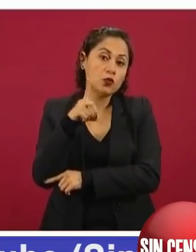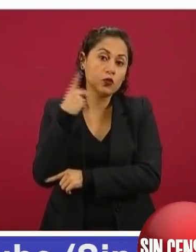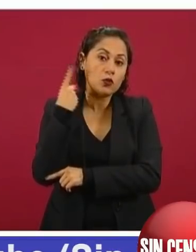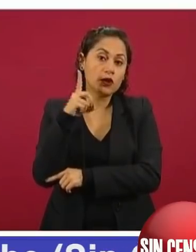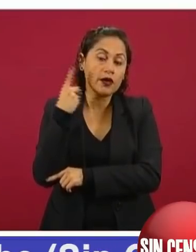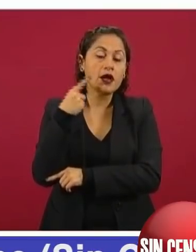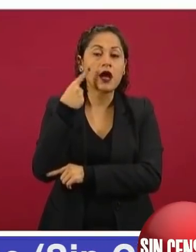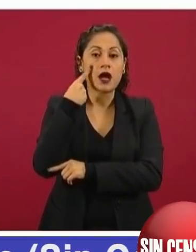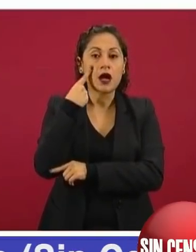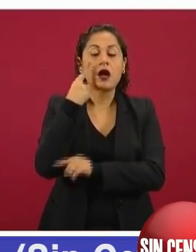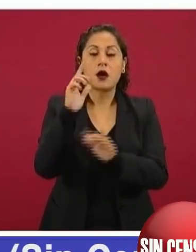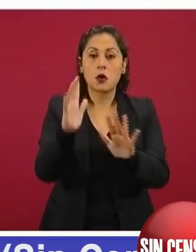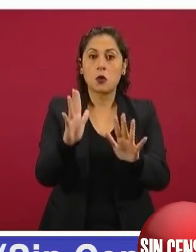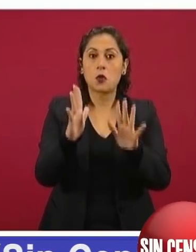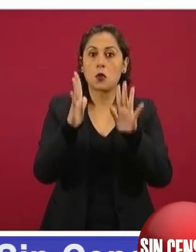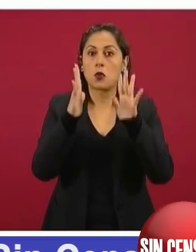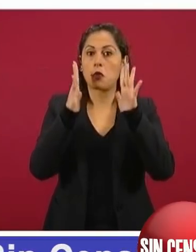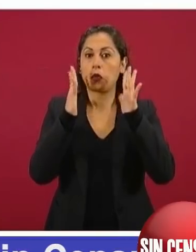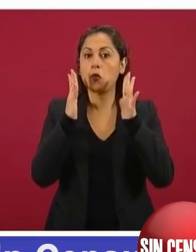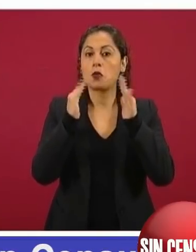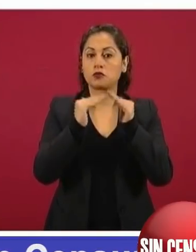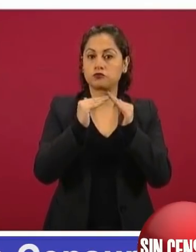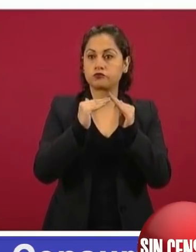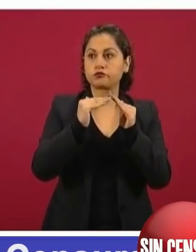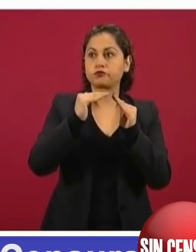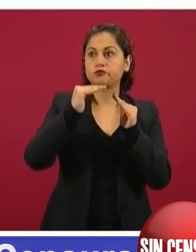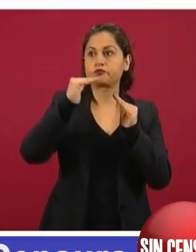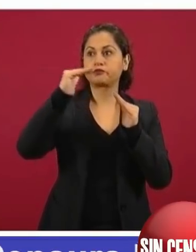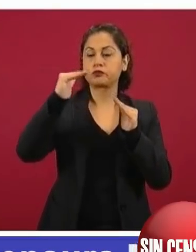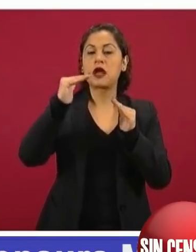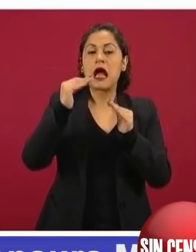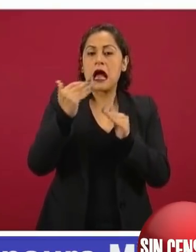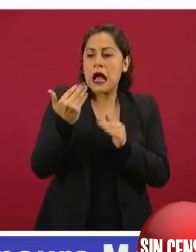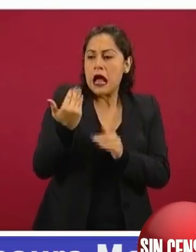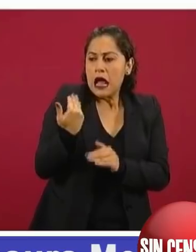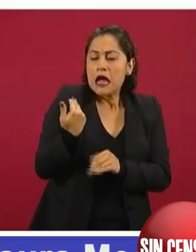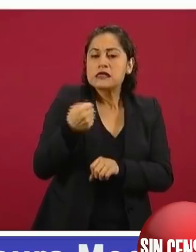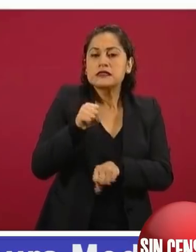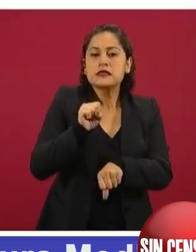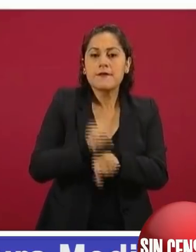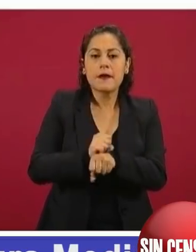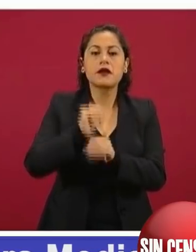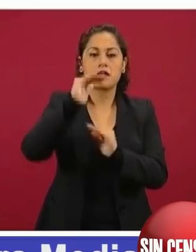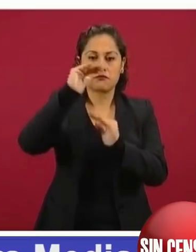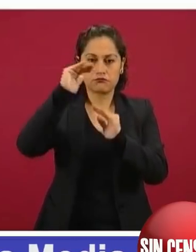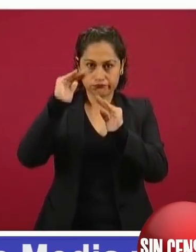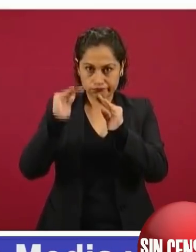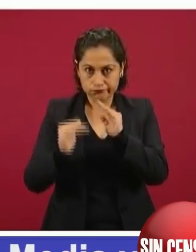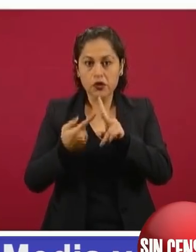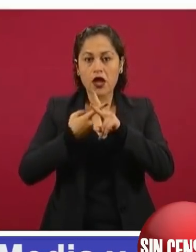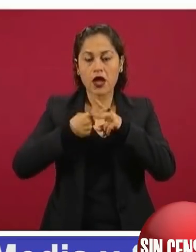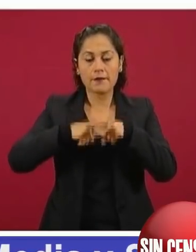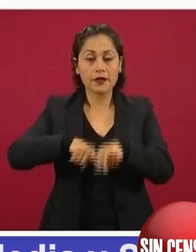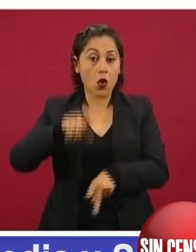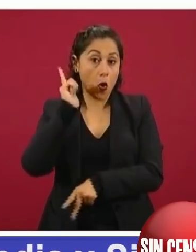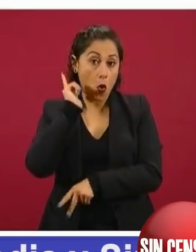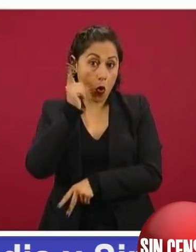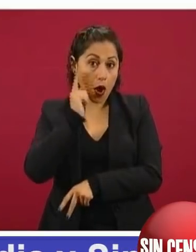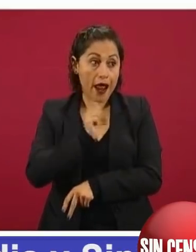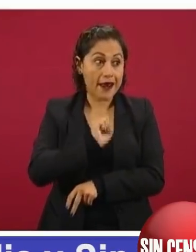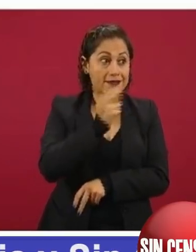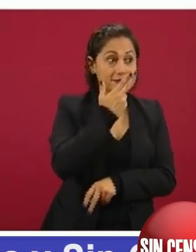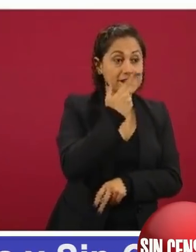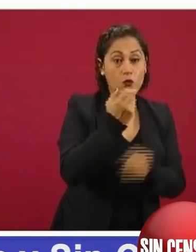incremento rápido, apenas tiene la primera semana en donde empezó a reducir, y esperamos que, si sigue la trayectoria de Chihuahua, también